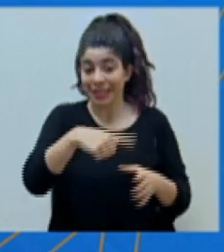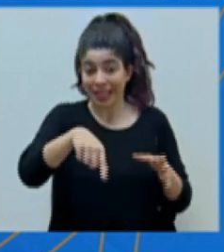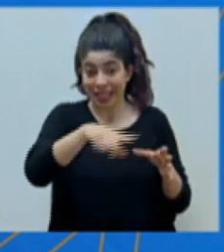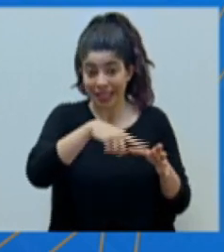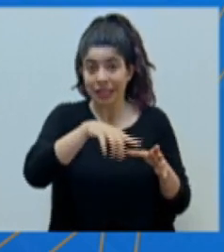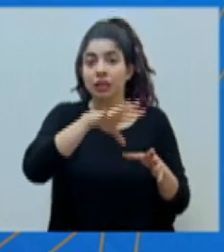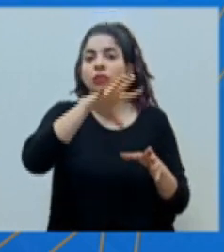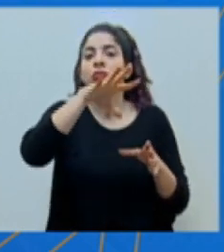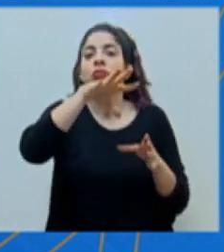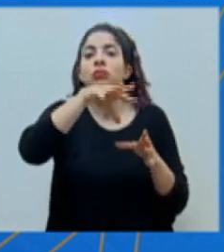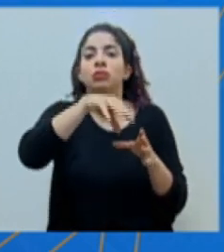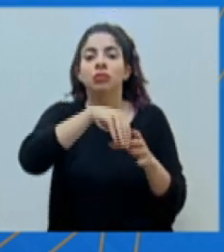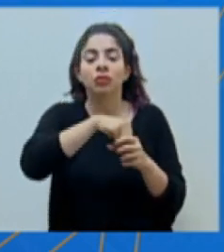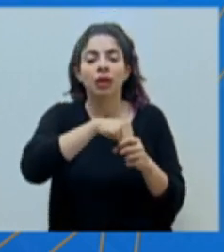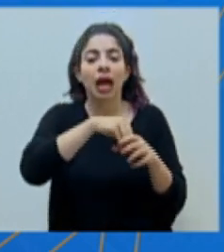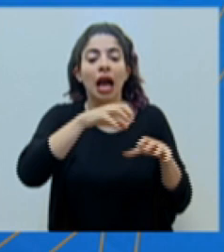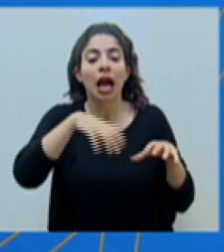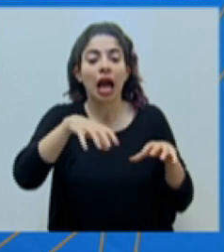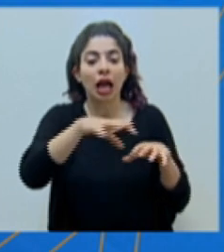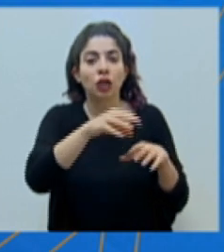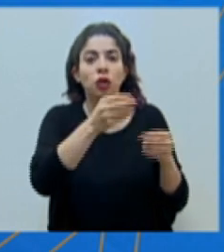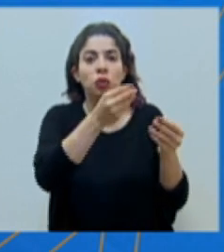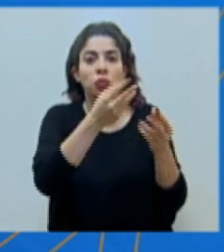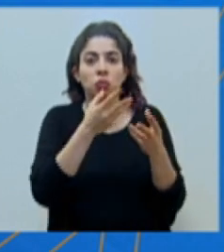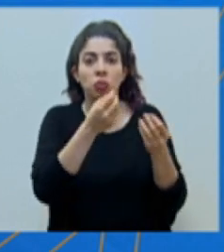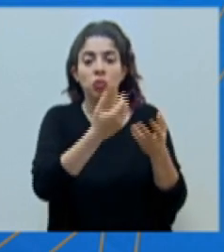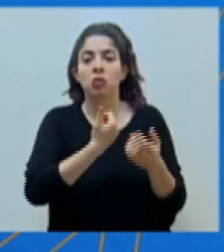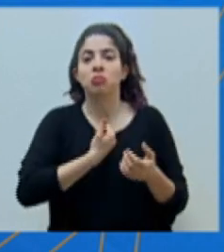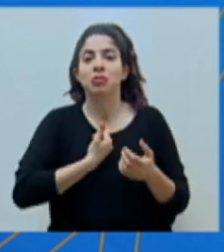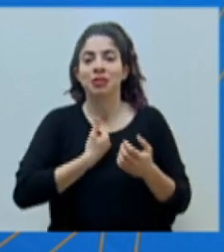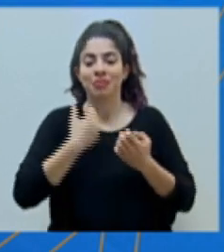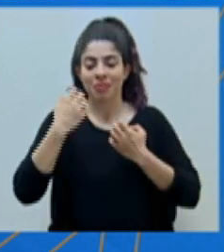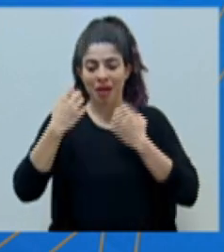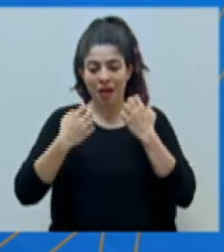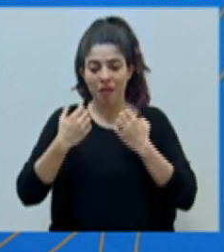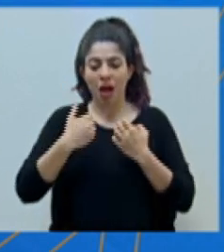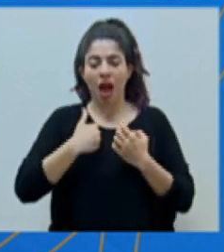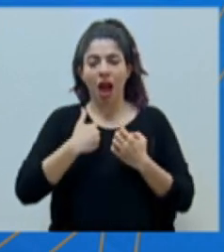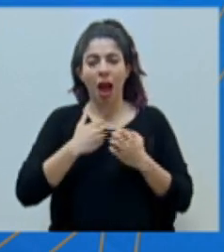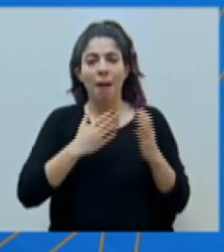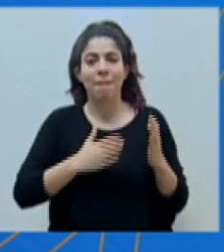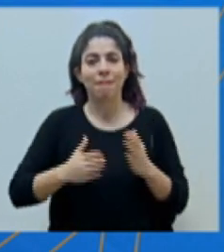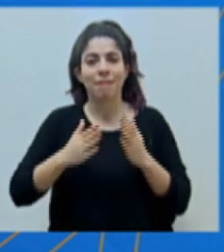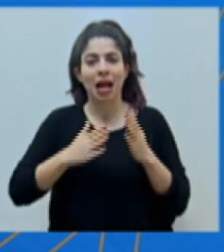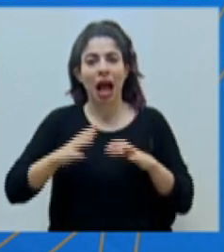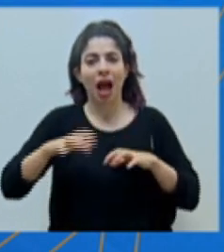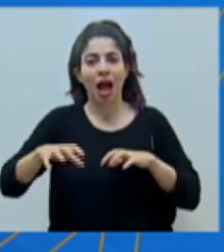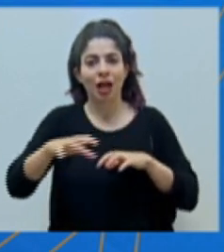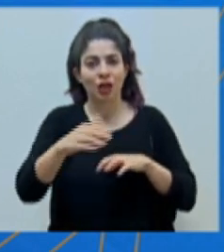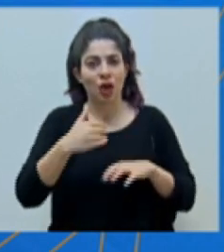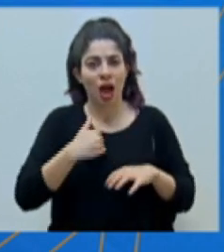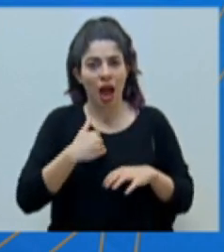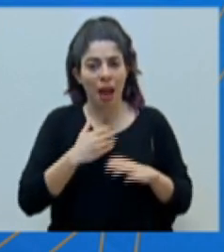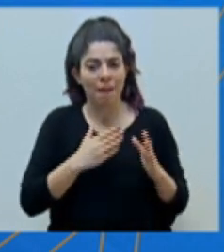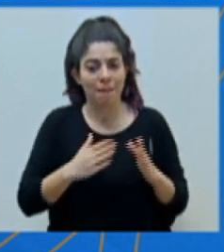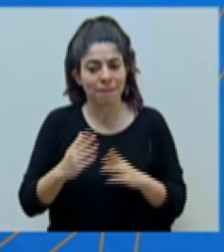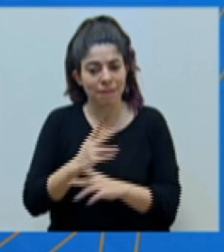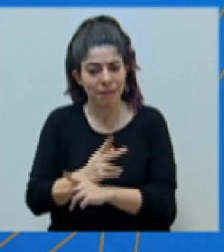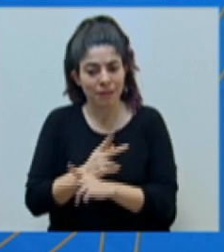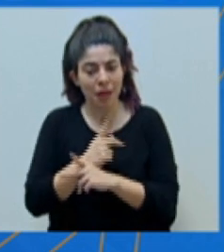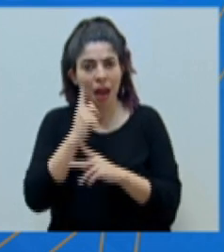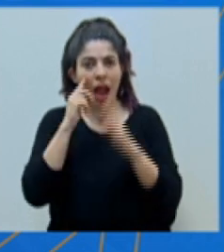de los cantones que reportan su autoevaluación, que disponen de un plan cantonal de prevención y atención